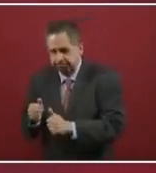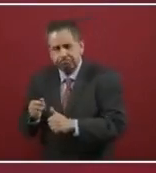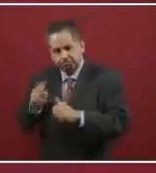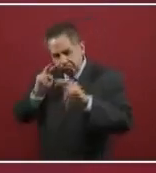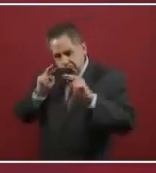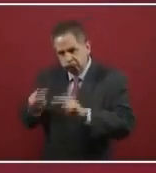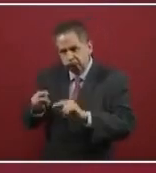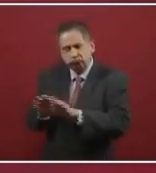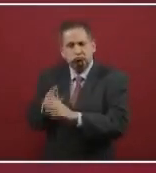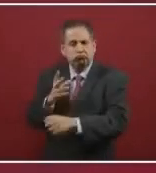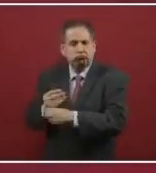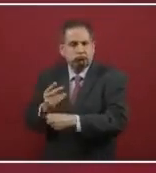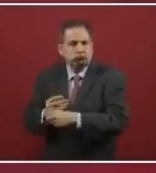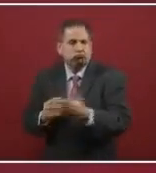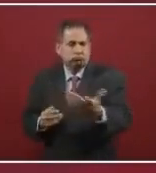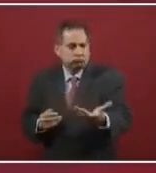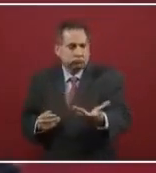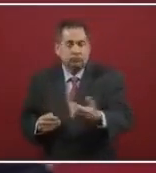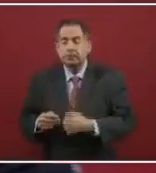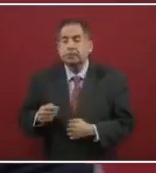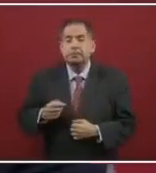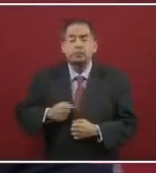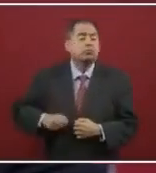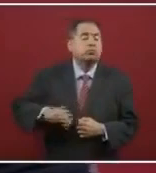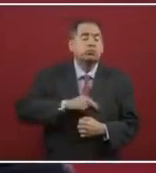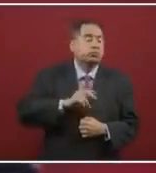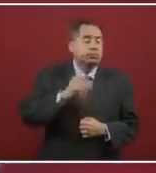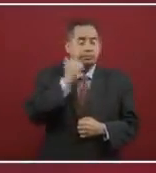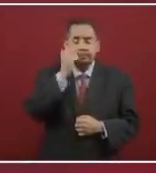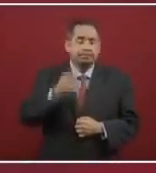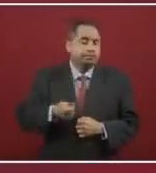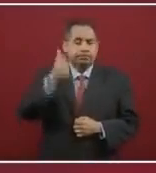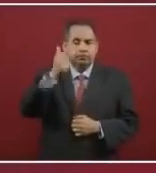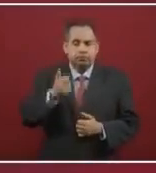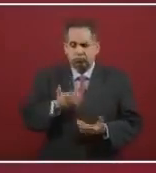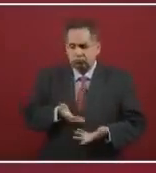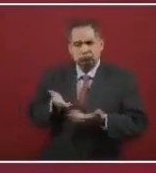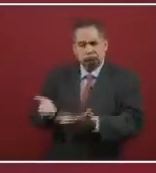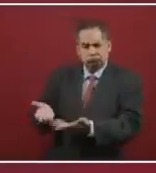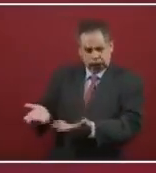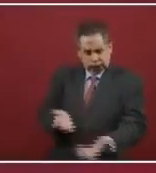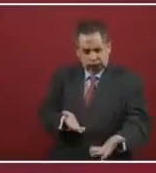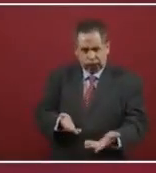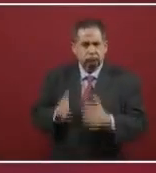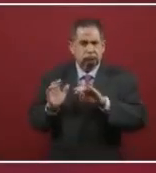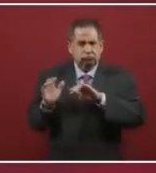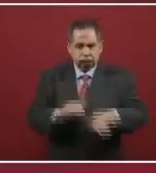Nosotros queremos, en primera instancia, ofrecer trabajo,